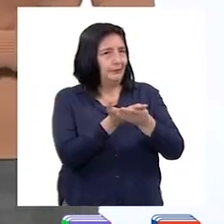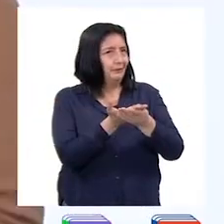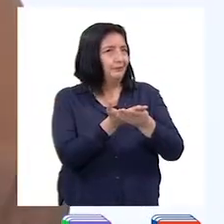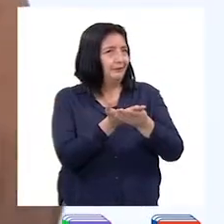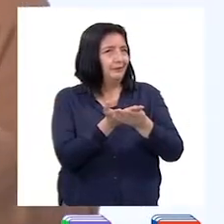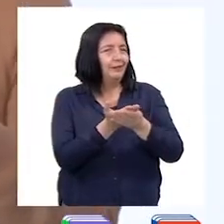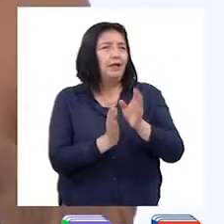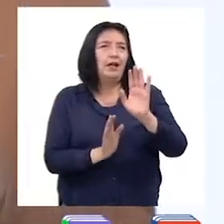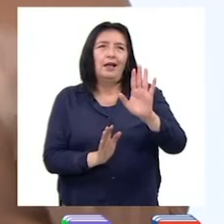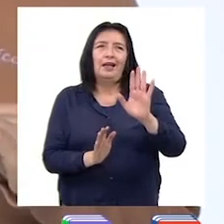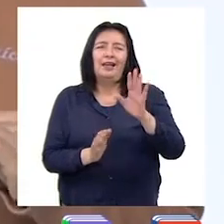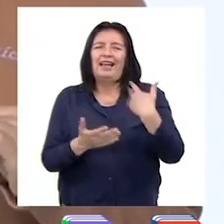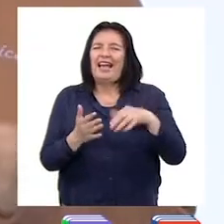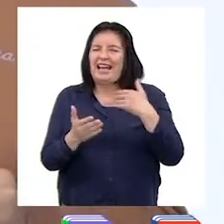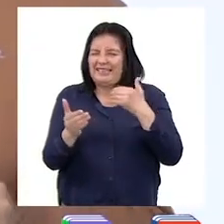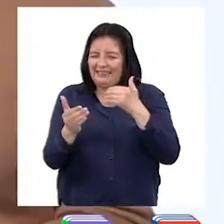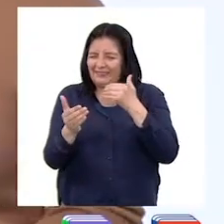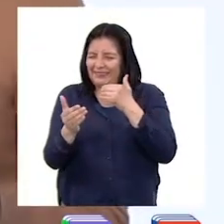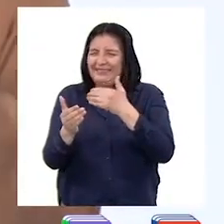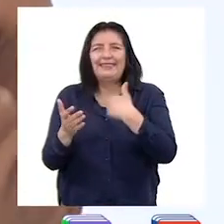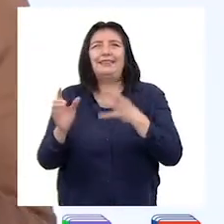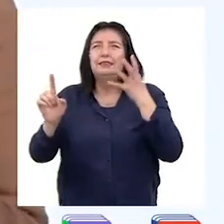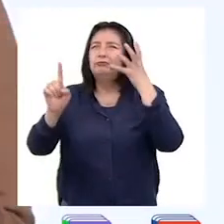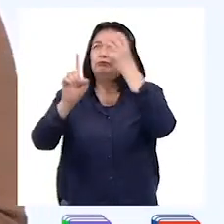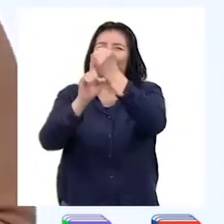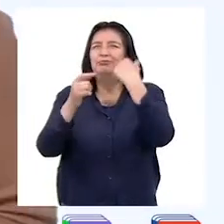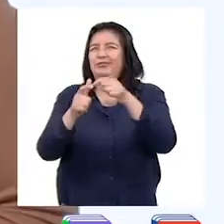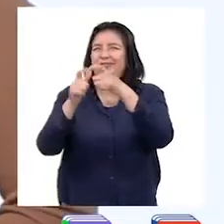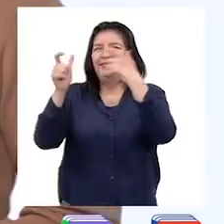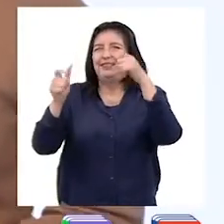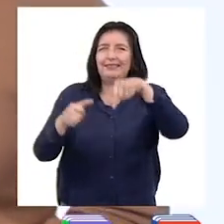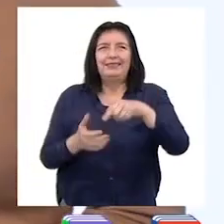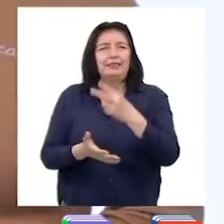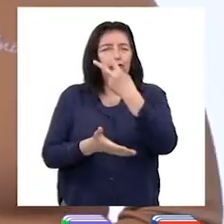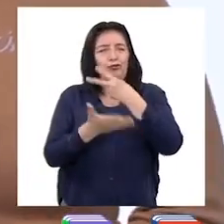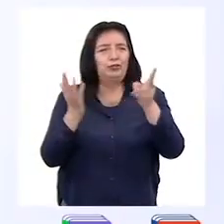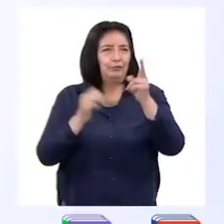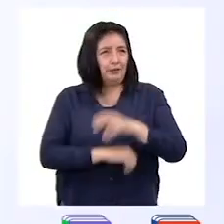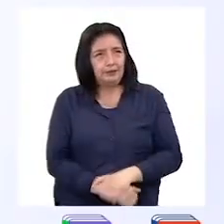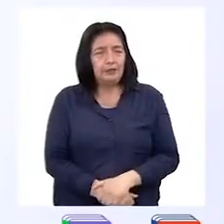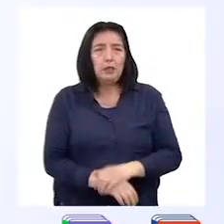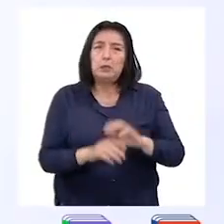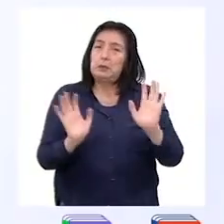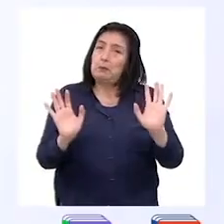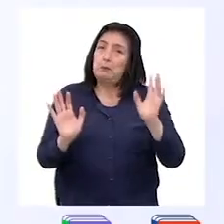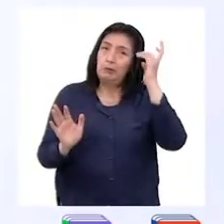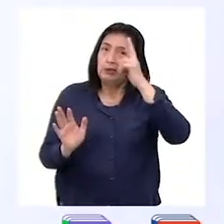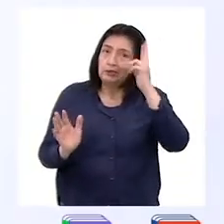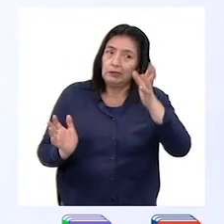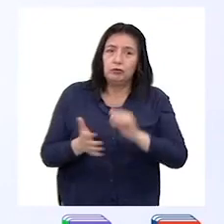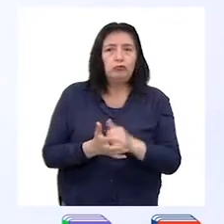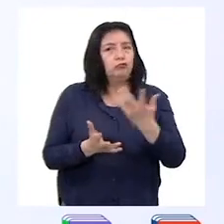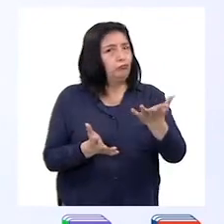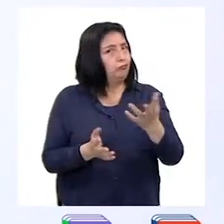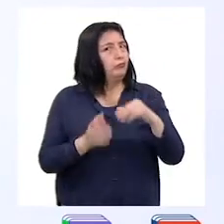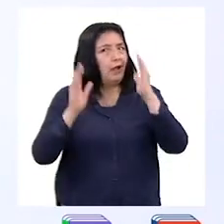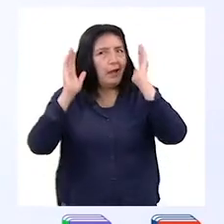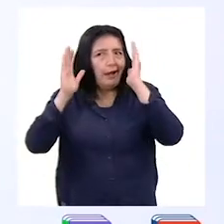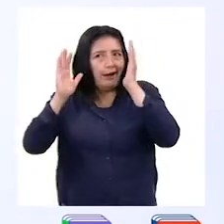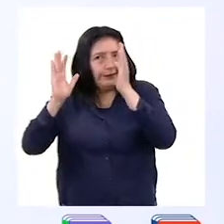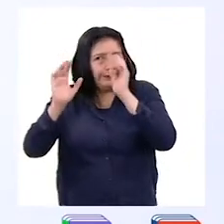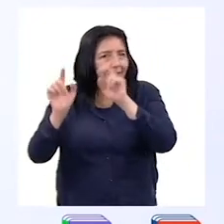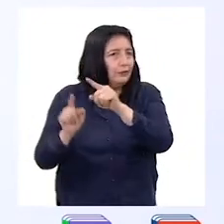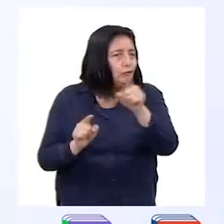portafolio. Cada vez estamos más cerca de lograr nuestro gran reto de estas 2 semanas. Por eso, manténganse muy